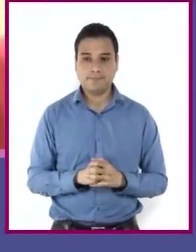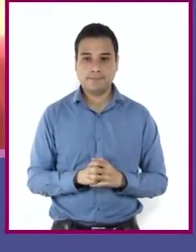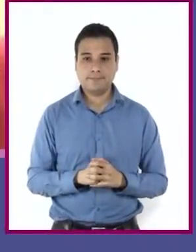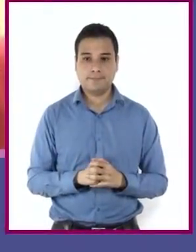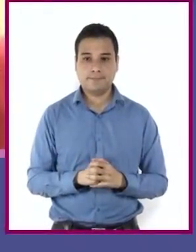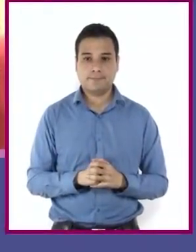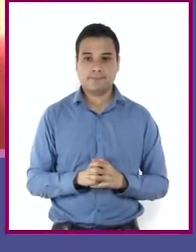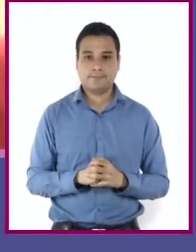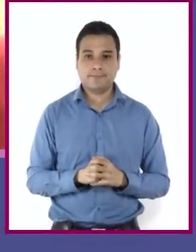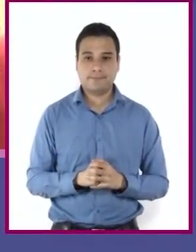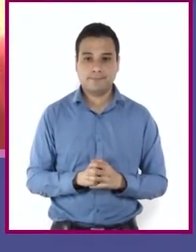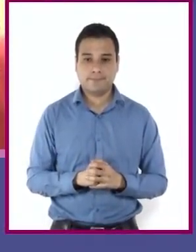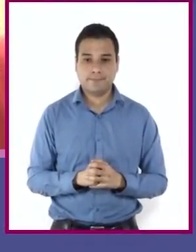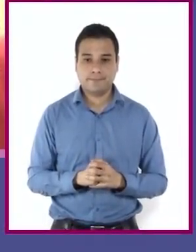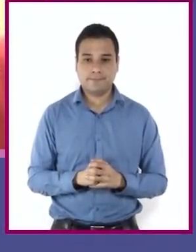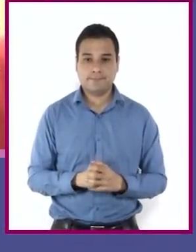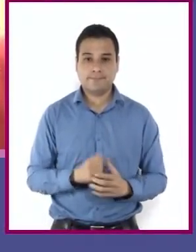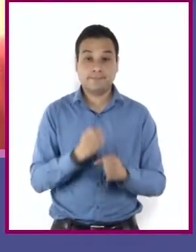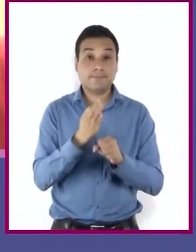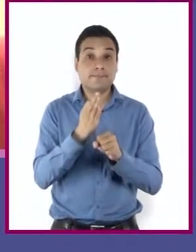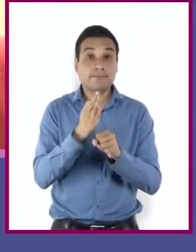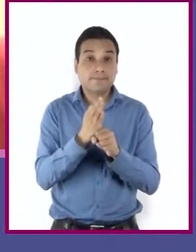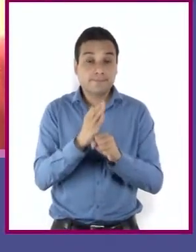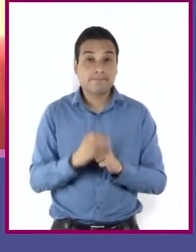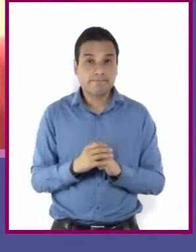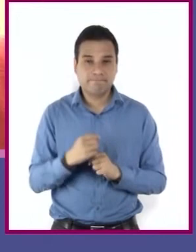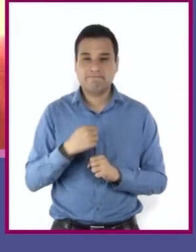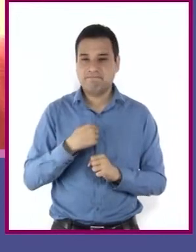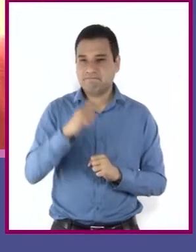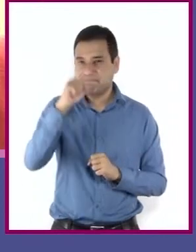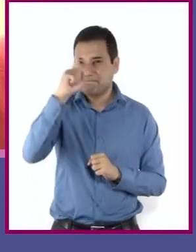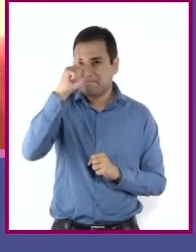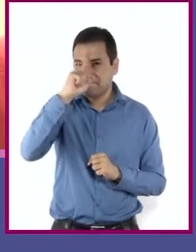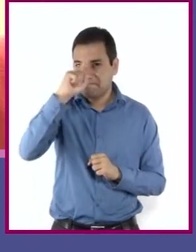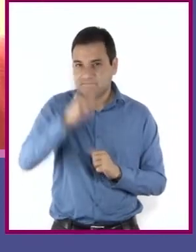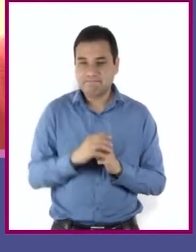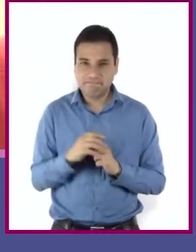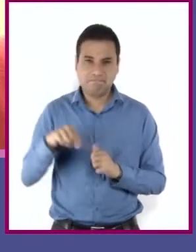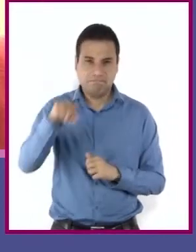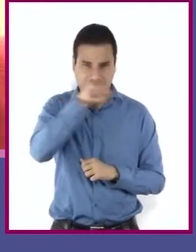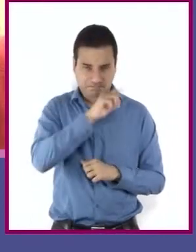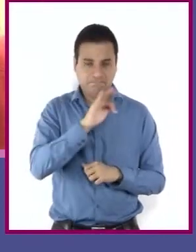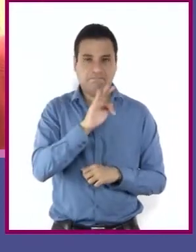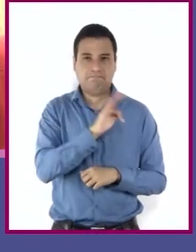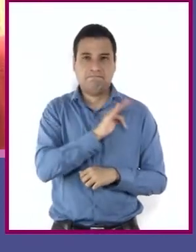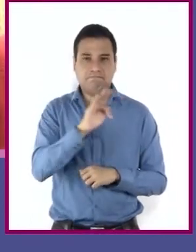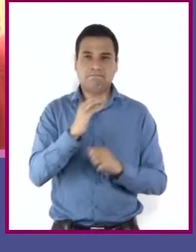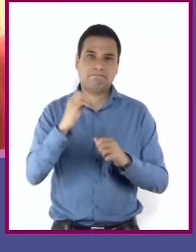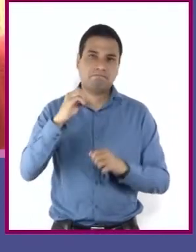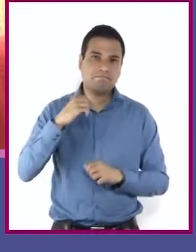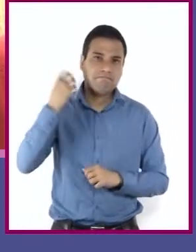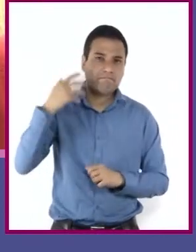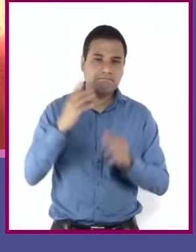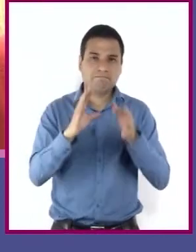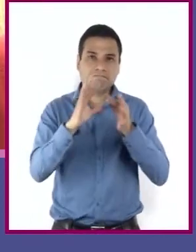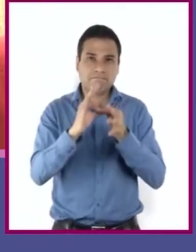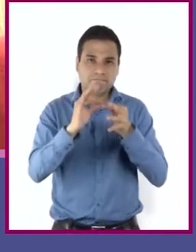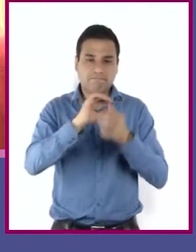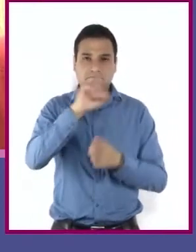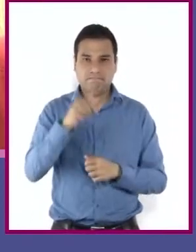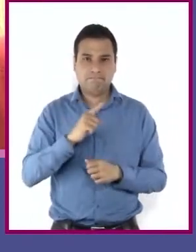Soy Ingrid Cebada y en esta ocasión vengo a ayudarles con algunos consejos para que puedan autoevaluarse después de una exposición frente a